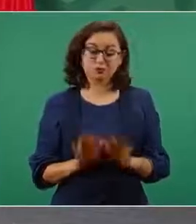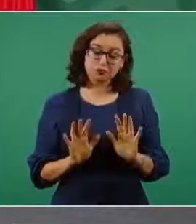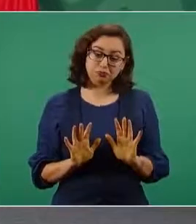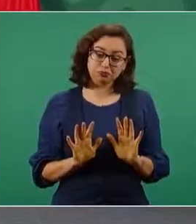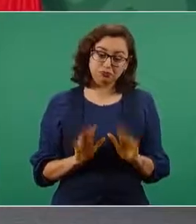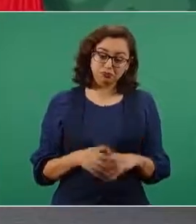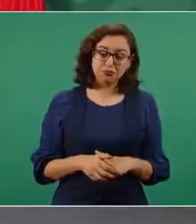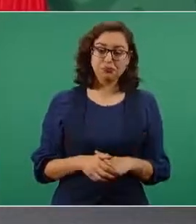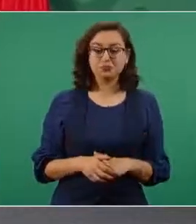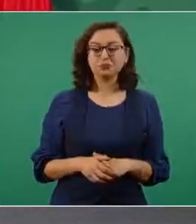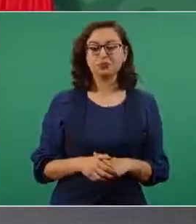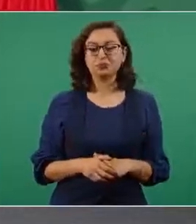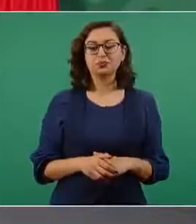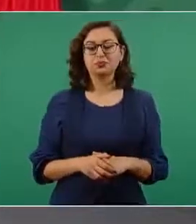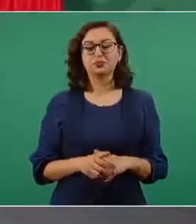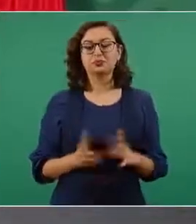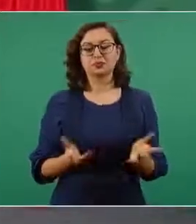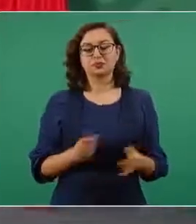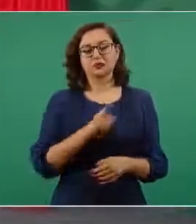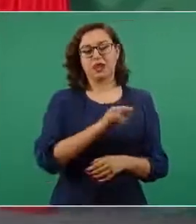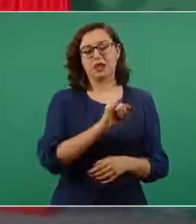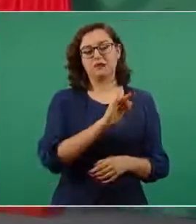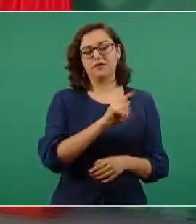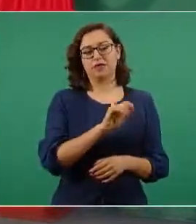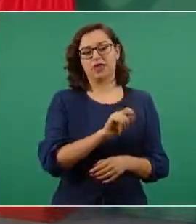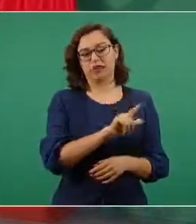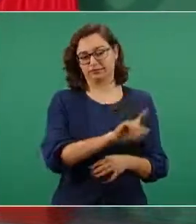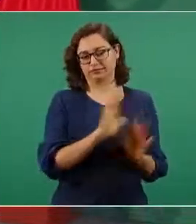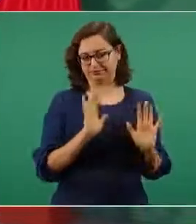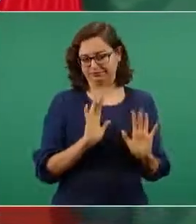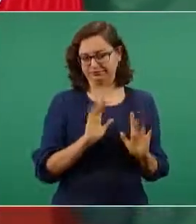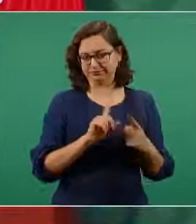Entonces, estamos hablando del IFETEL.